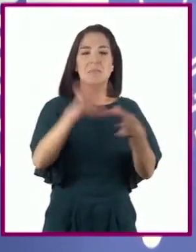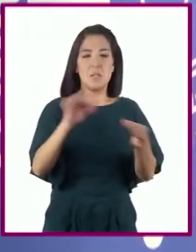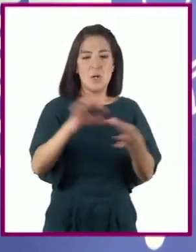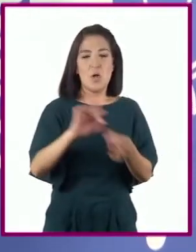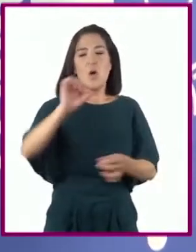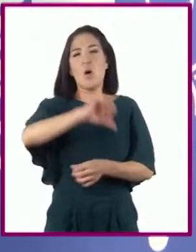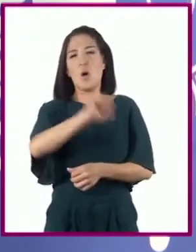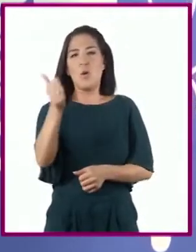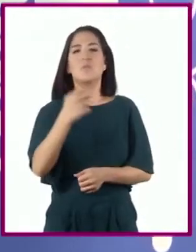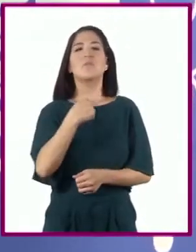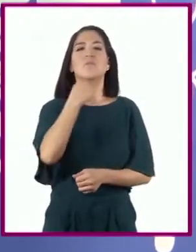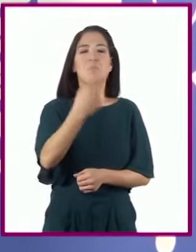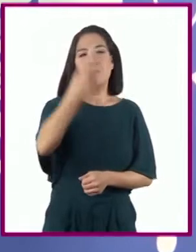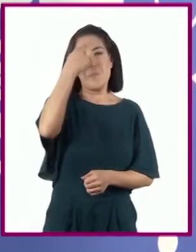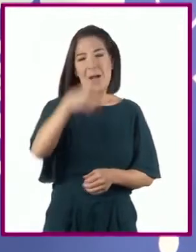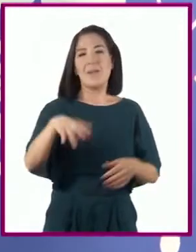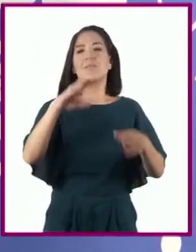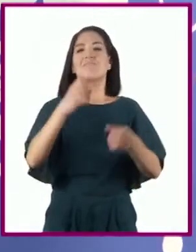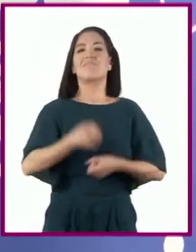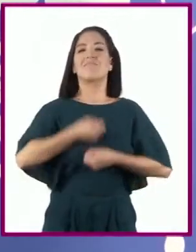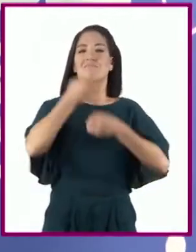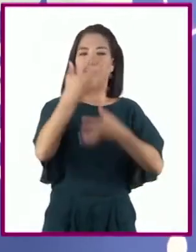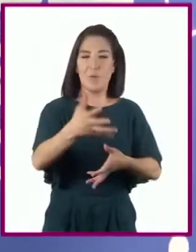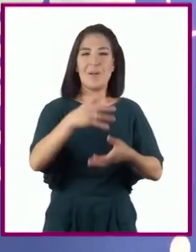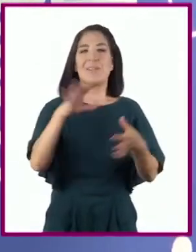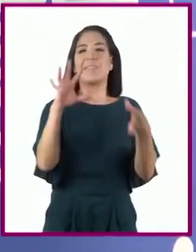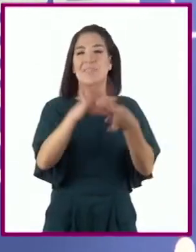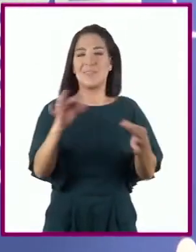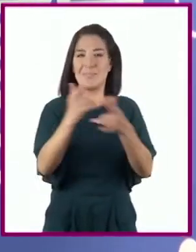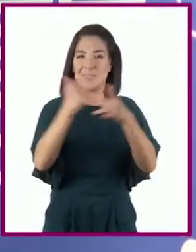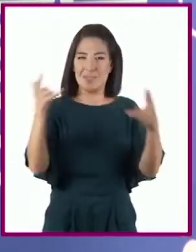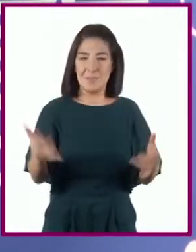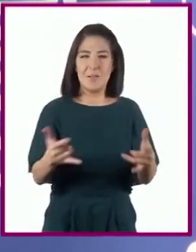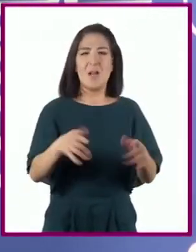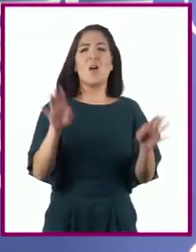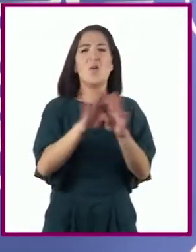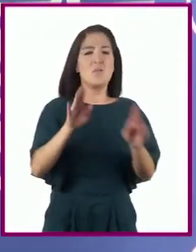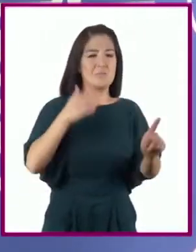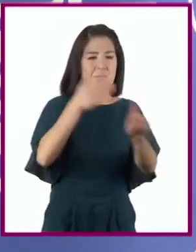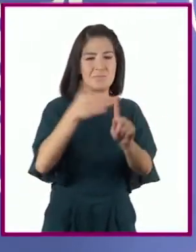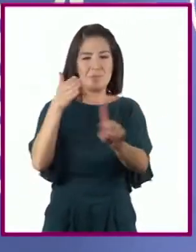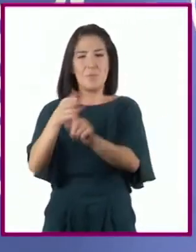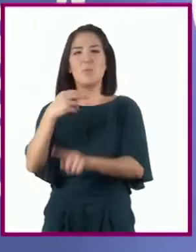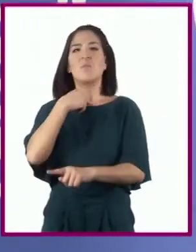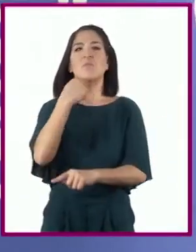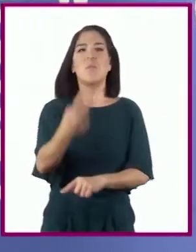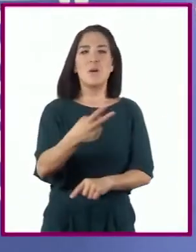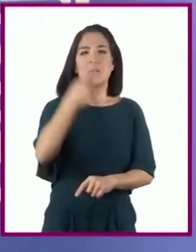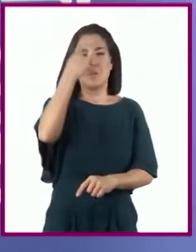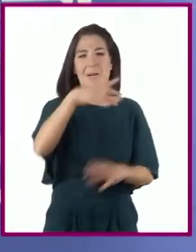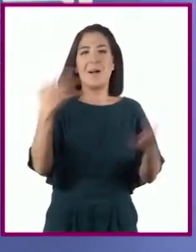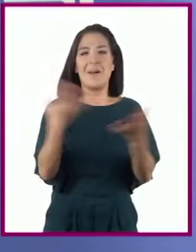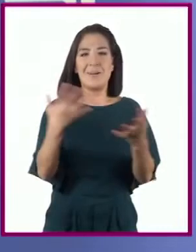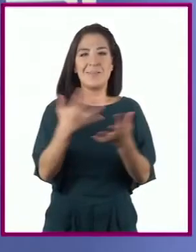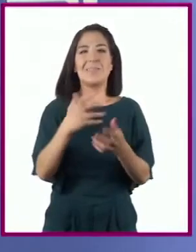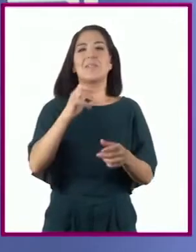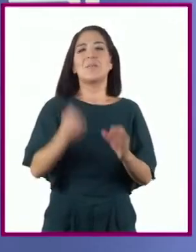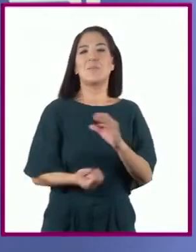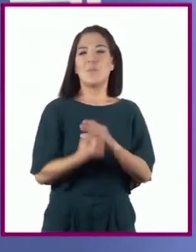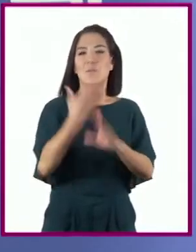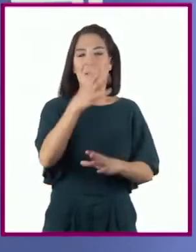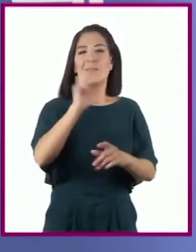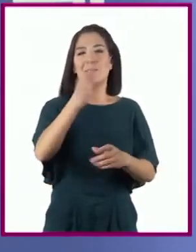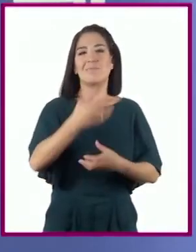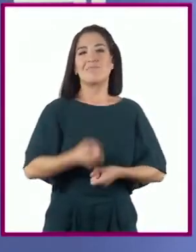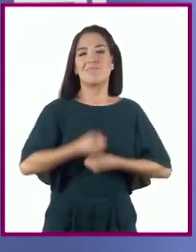otras voces para contar historias, enfocándonos a las diferentes voces y perspectivas existentes en la nueva